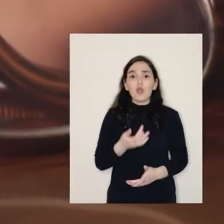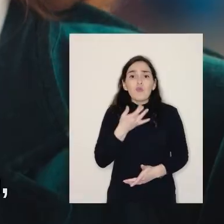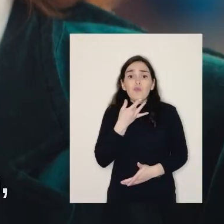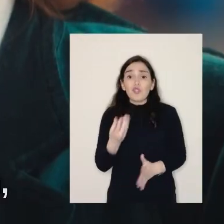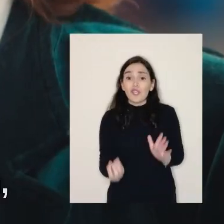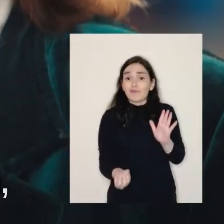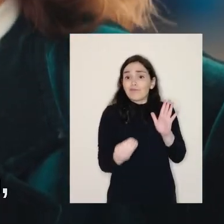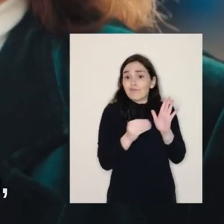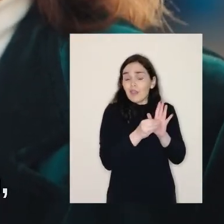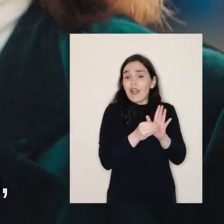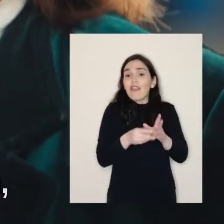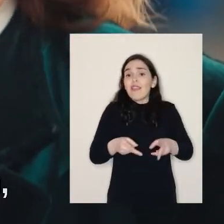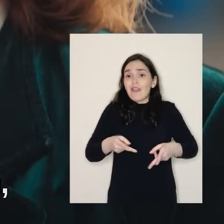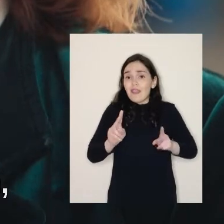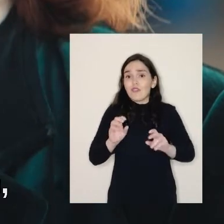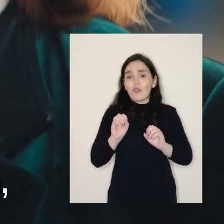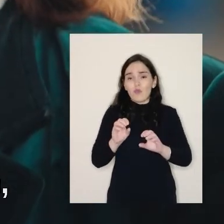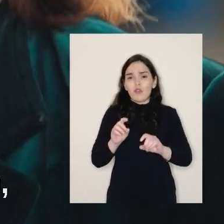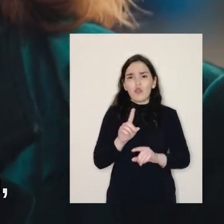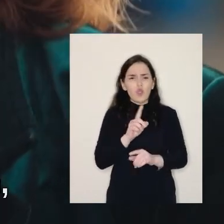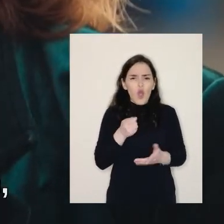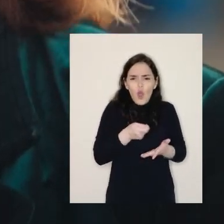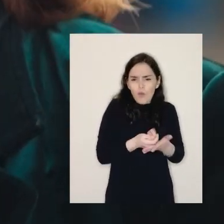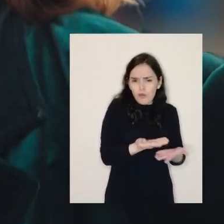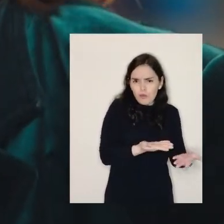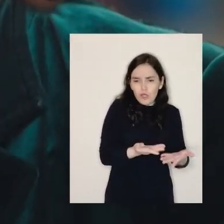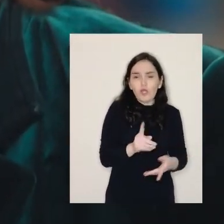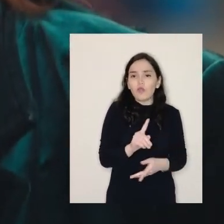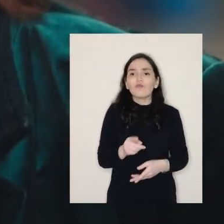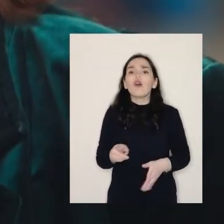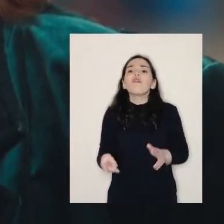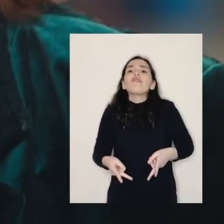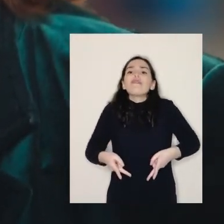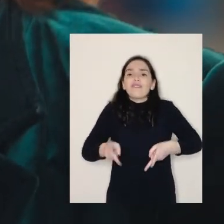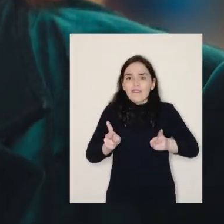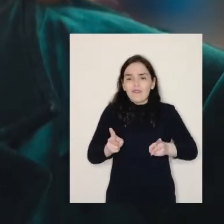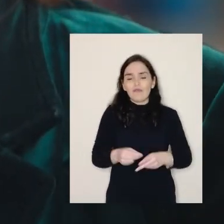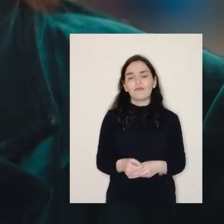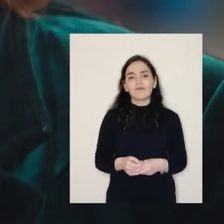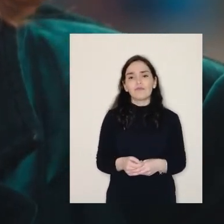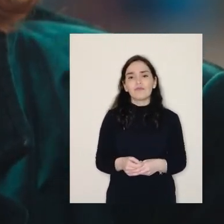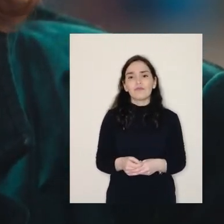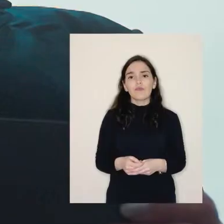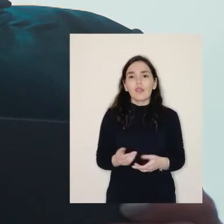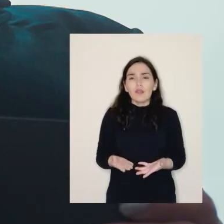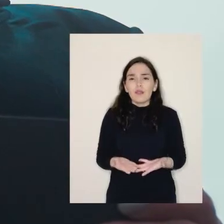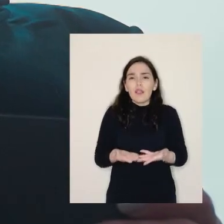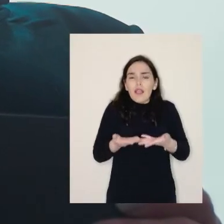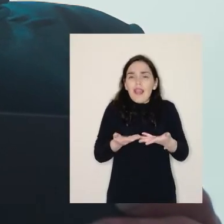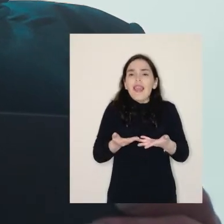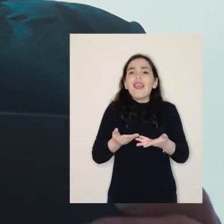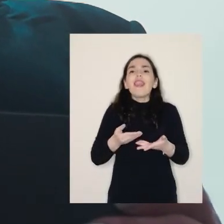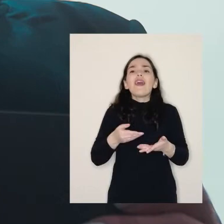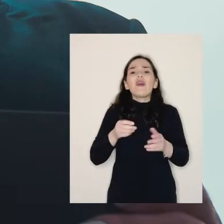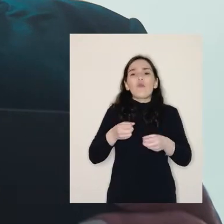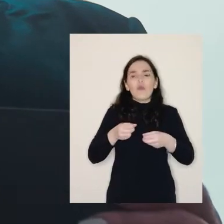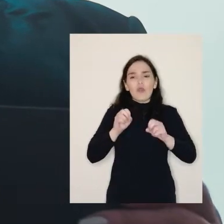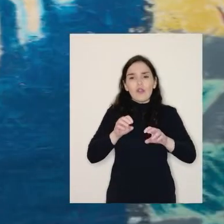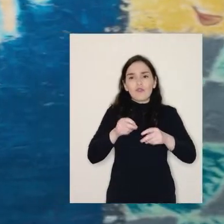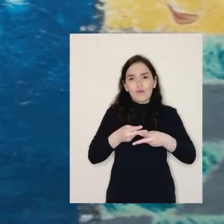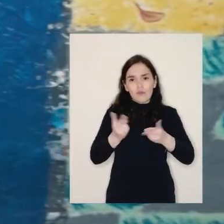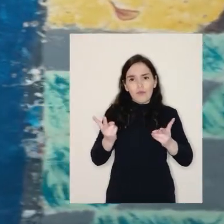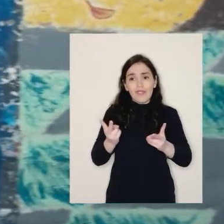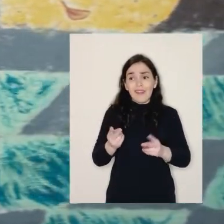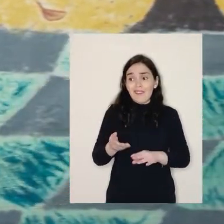satisfaga, porque consagra el derecho a la educación, no como un bien de consumo, sino como un derecho que eleva la educación